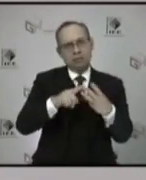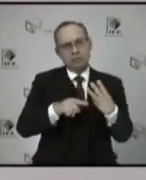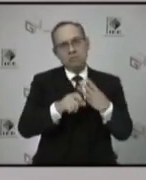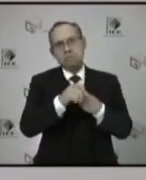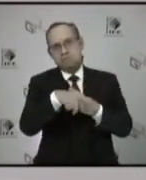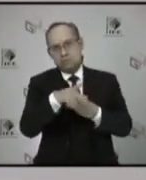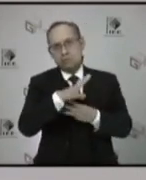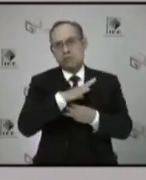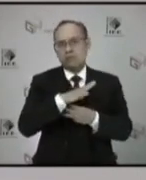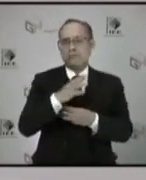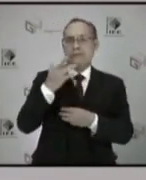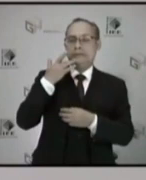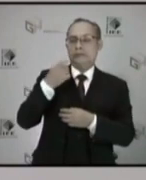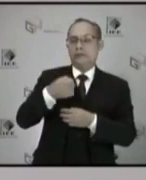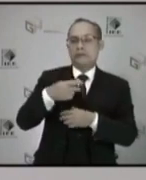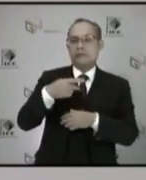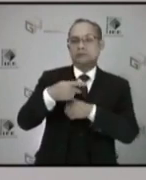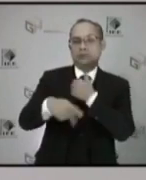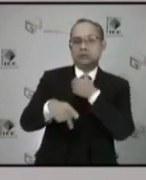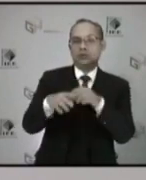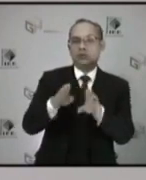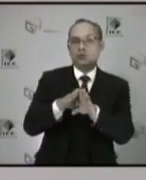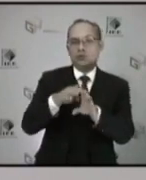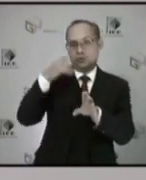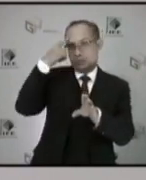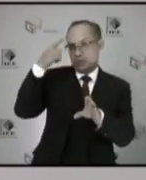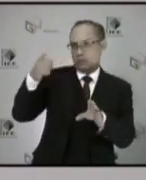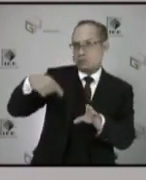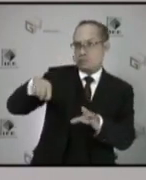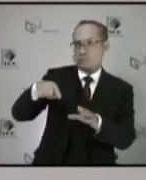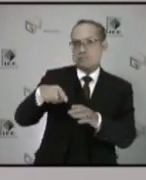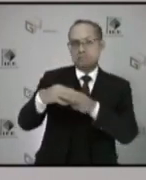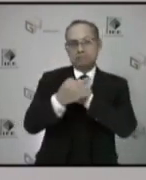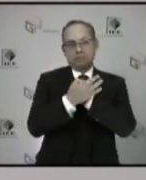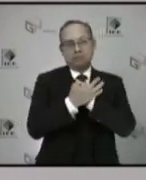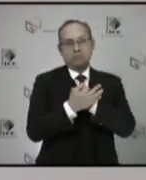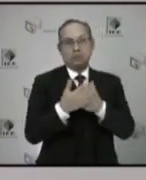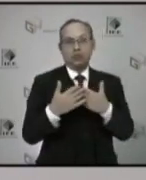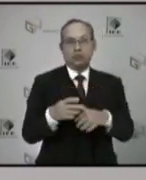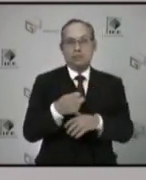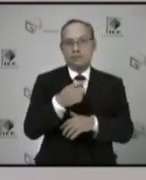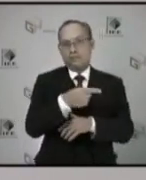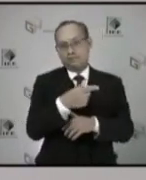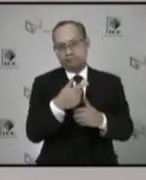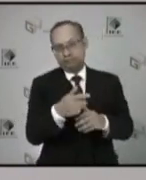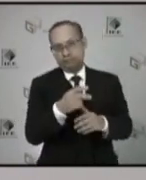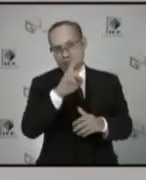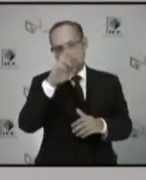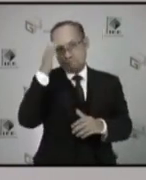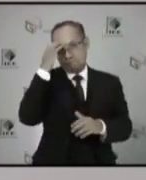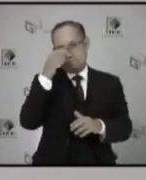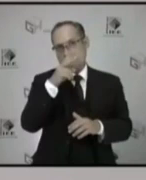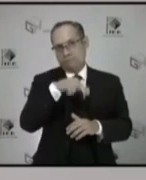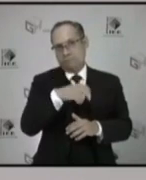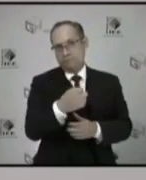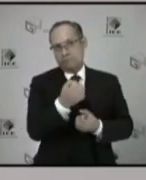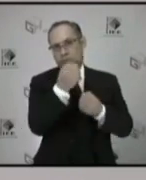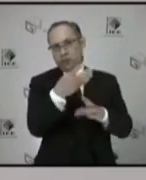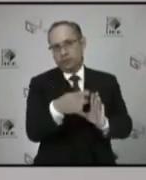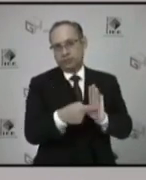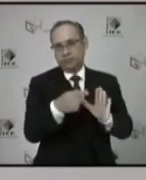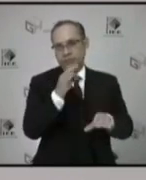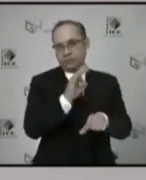su integridad para preservar la nuestra. Ese reconocimiento sí es extensivo y sí podemos